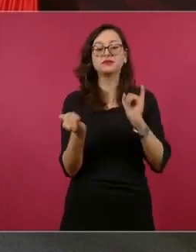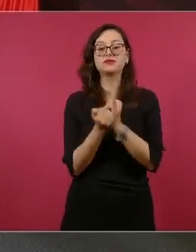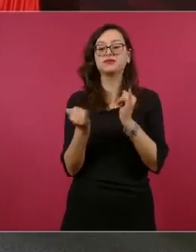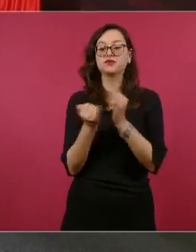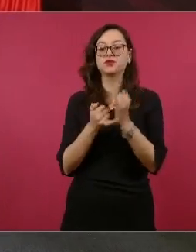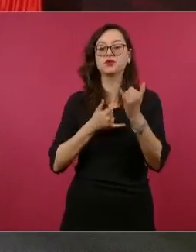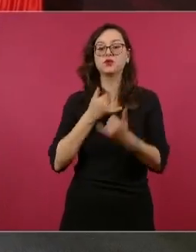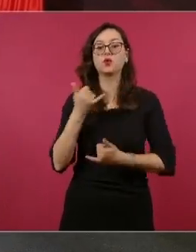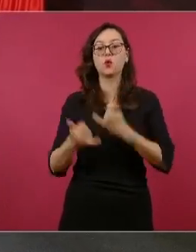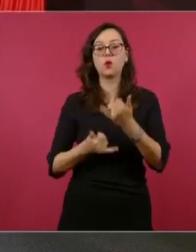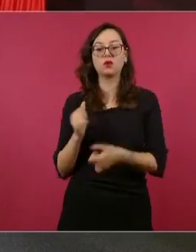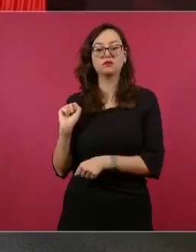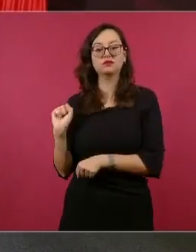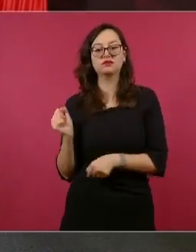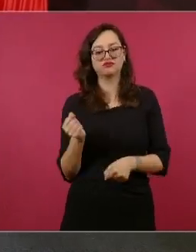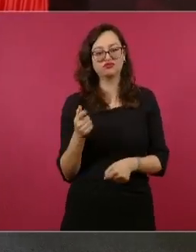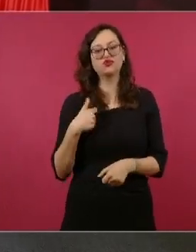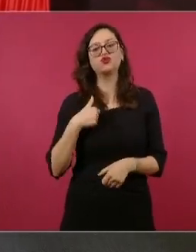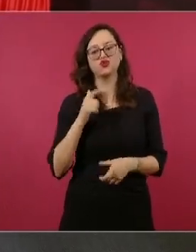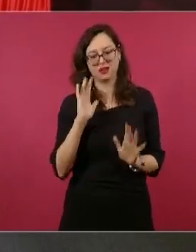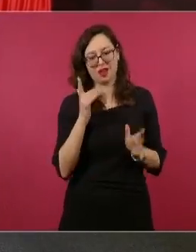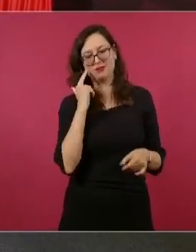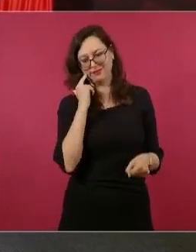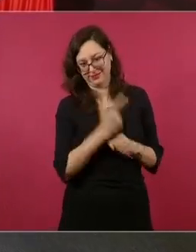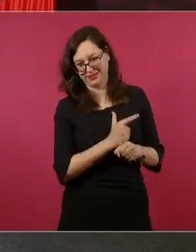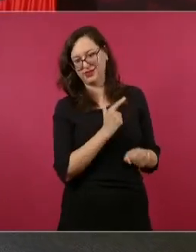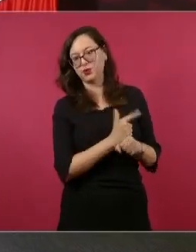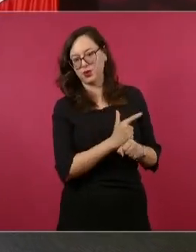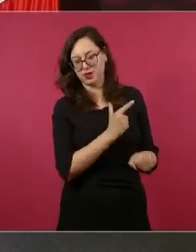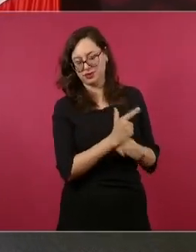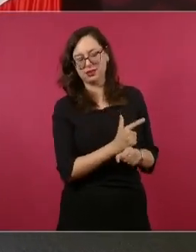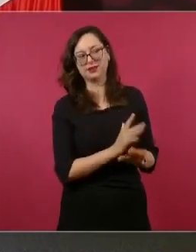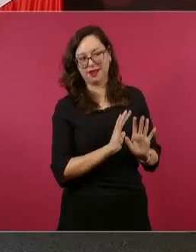los tengo bien fildeados. O sea,